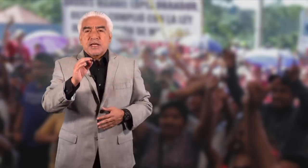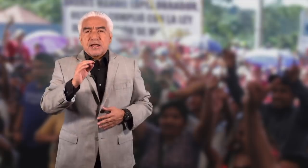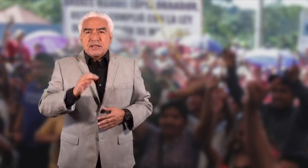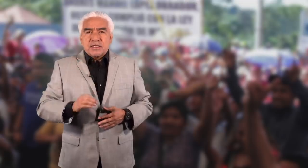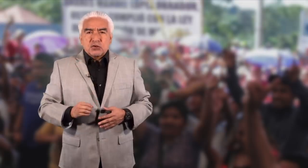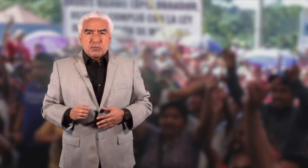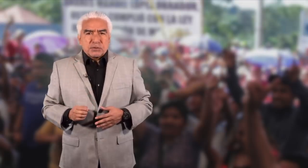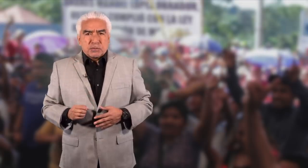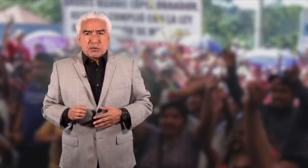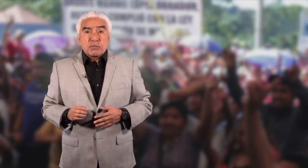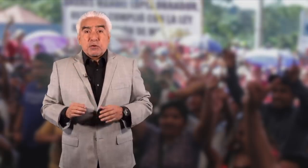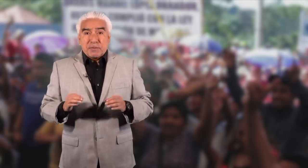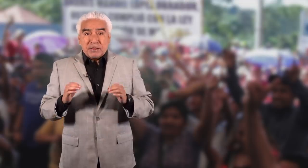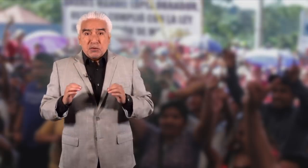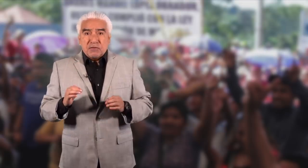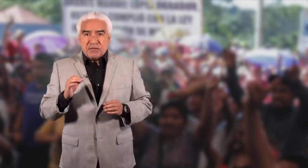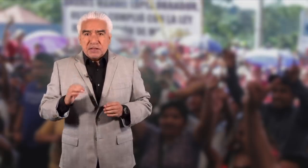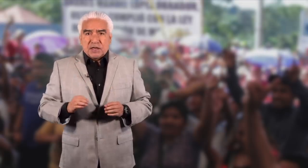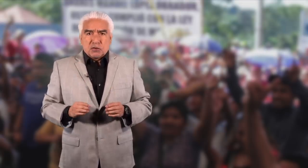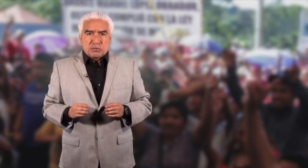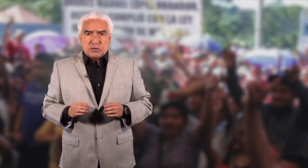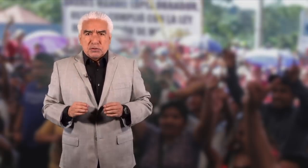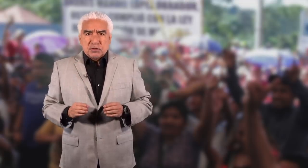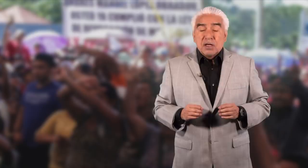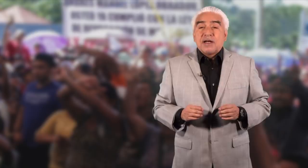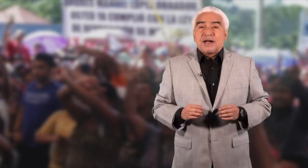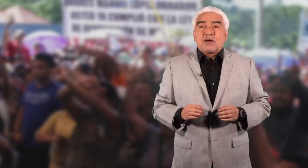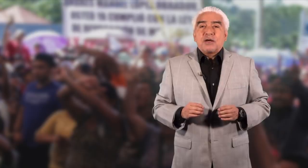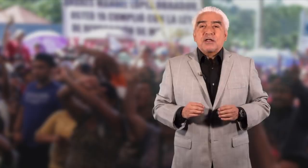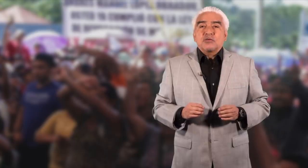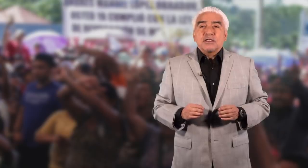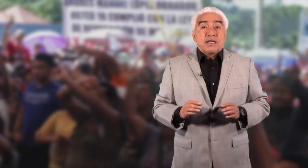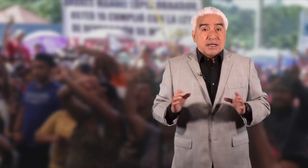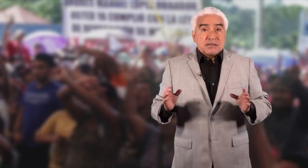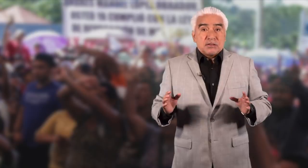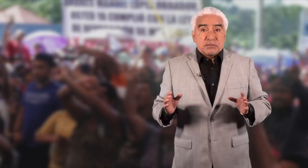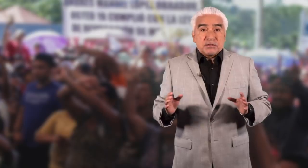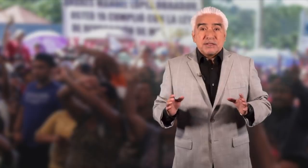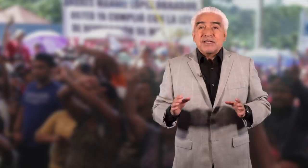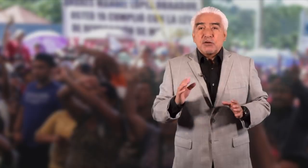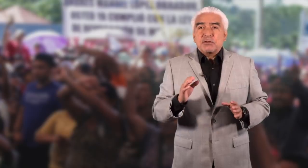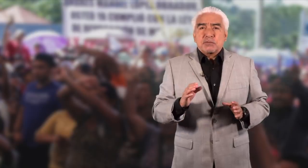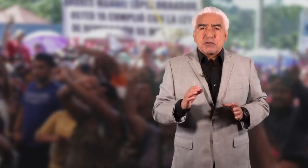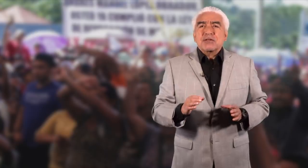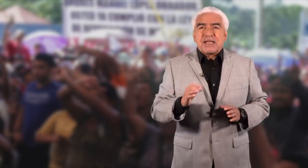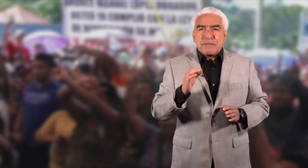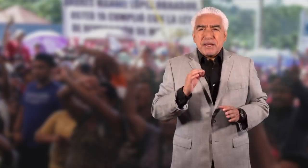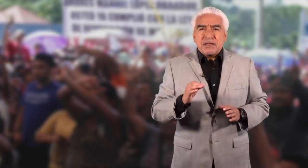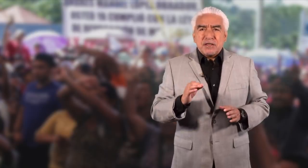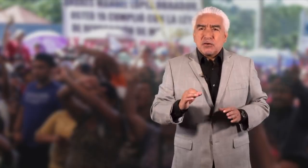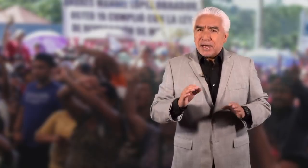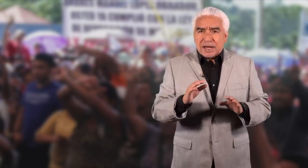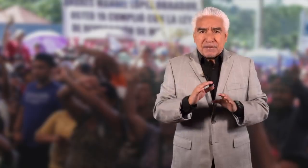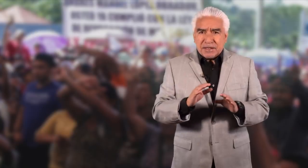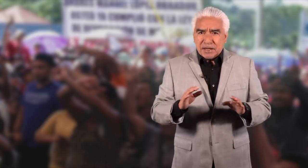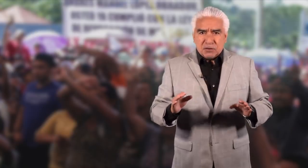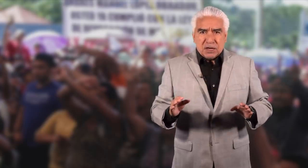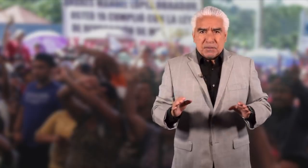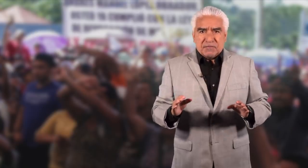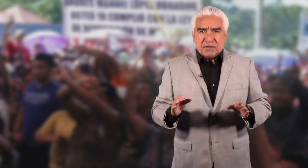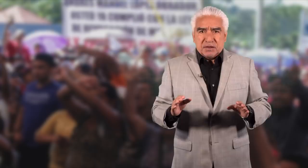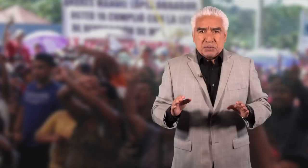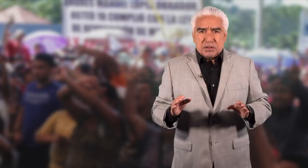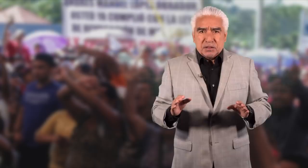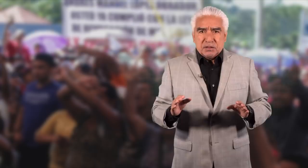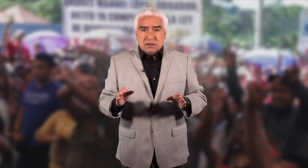¿Recuerda usted que el candidato López Obrador prometió el fin de la corrupción? ¿Recuerda usted que ya siendo presidente López Obrador también dijo que acabaría con